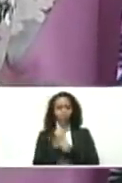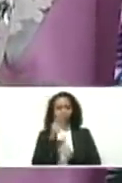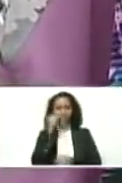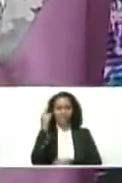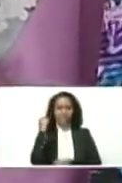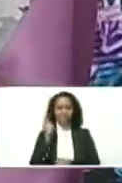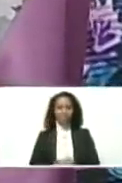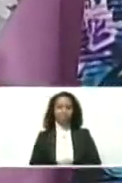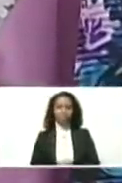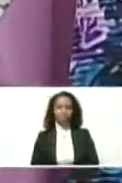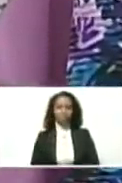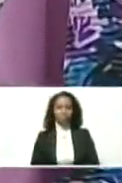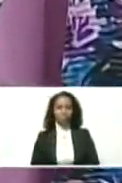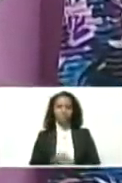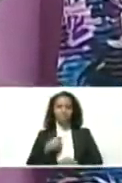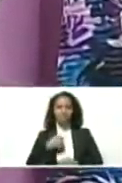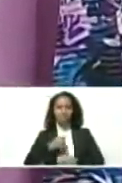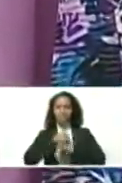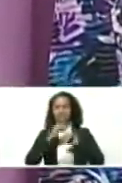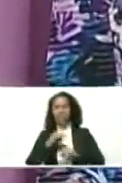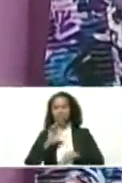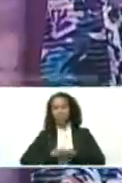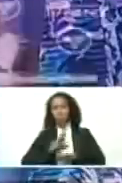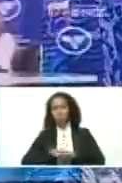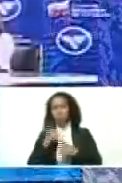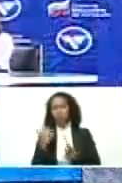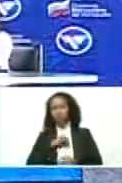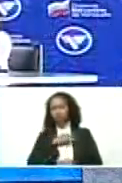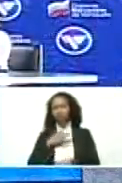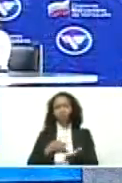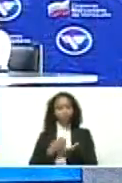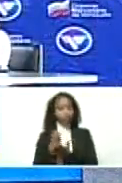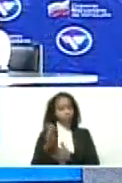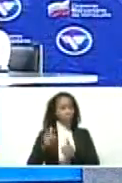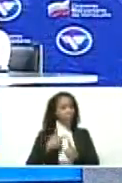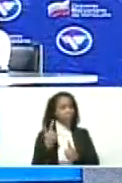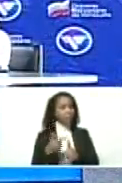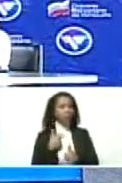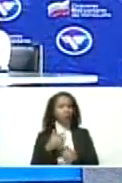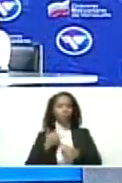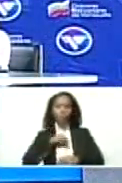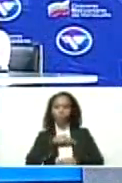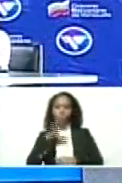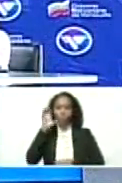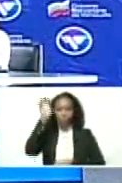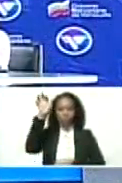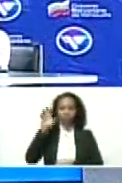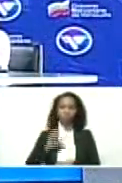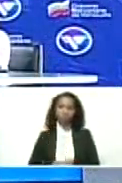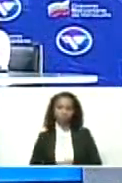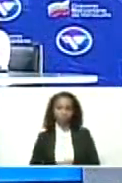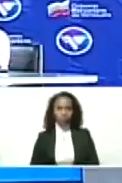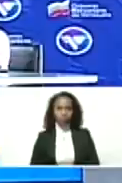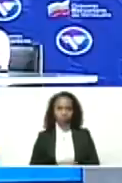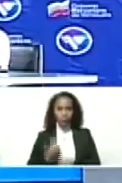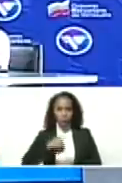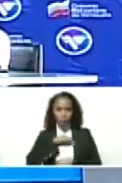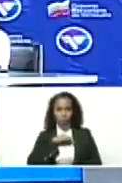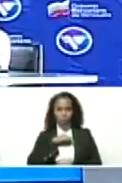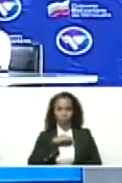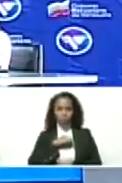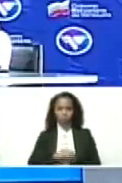trabajadoras. Estoy muy contento porque hemos sido leales a los principios de nuestra nación, de nuestro